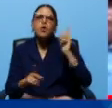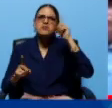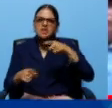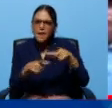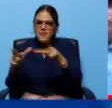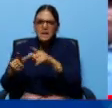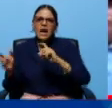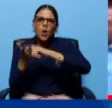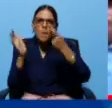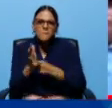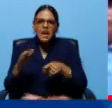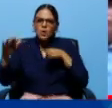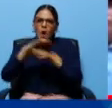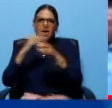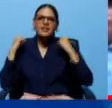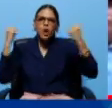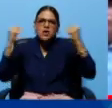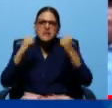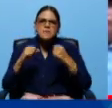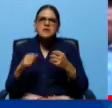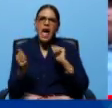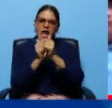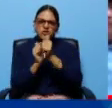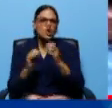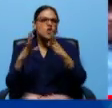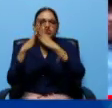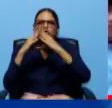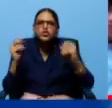esparcimiento, gimnasio. Es decir,